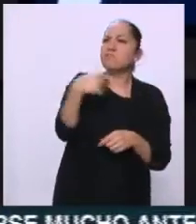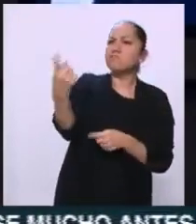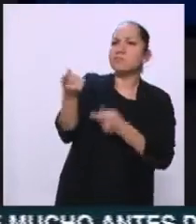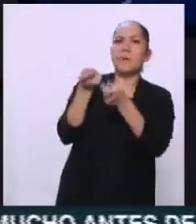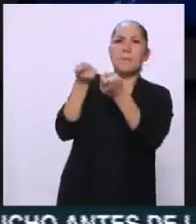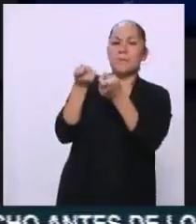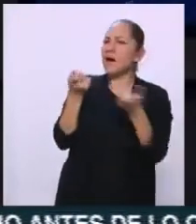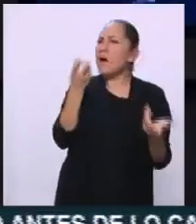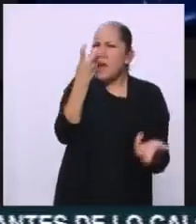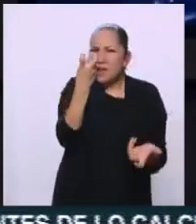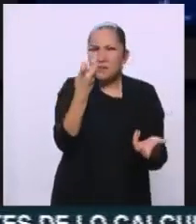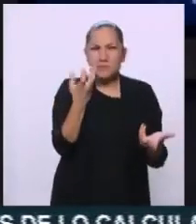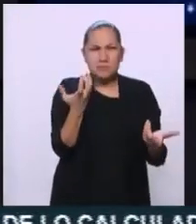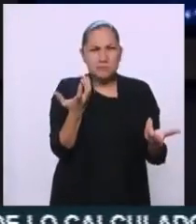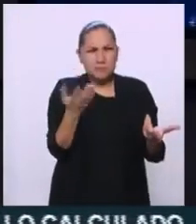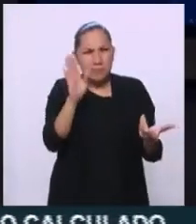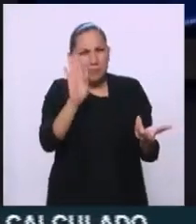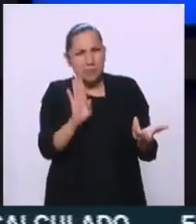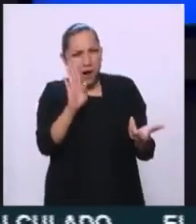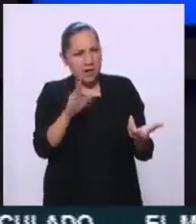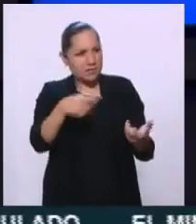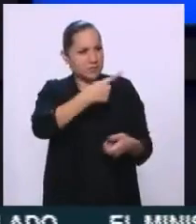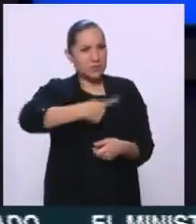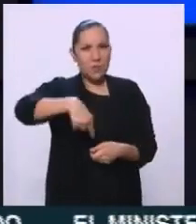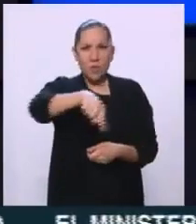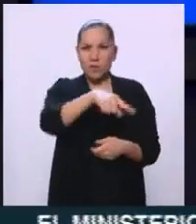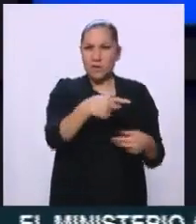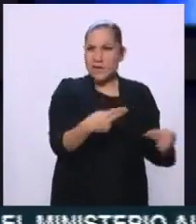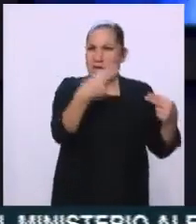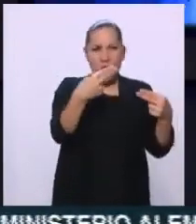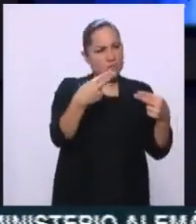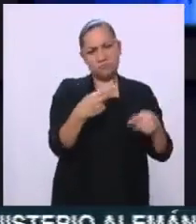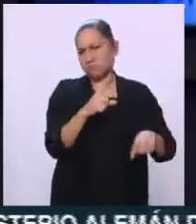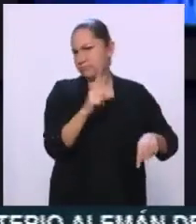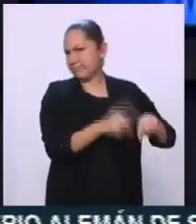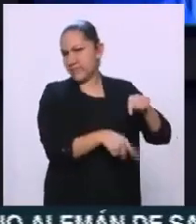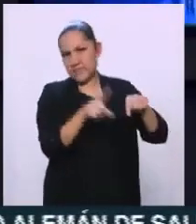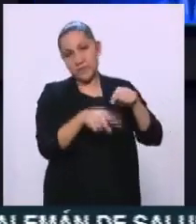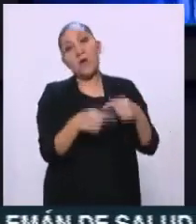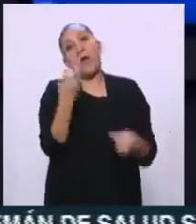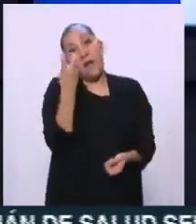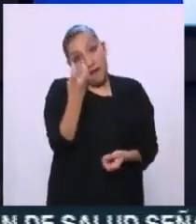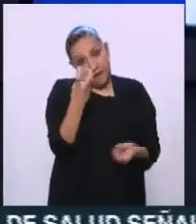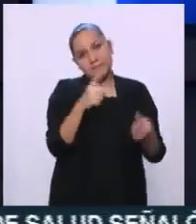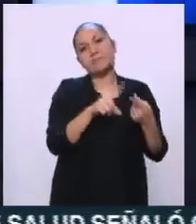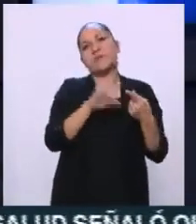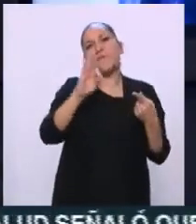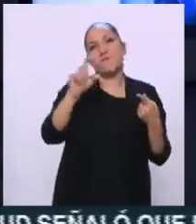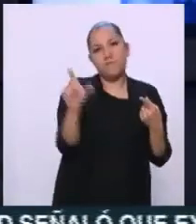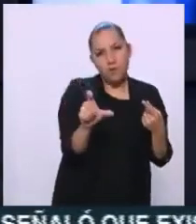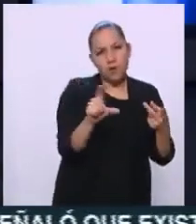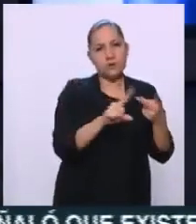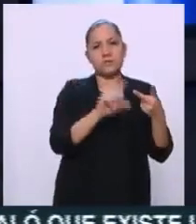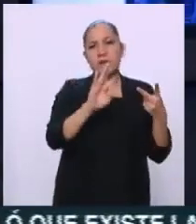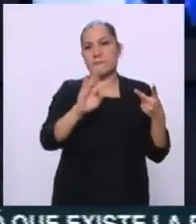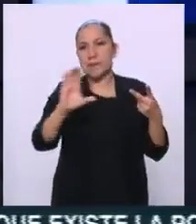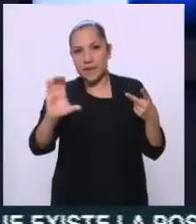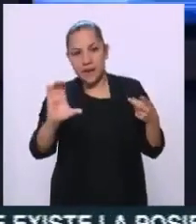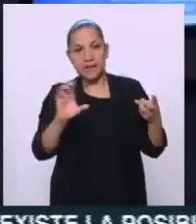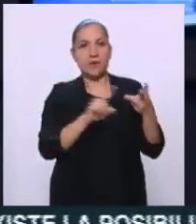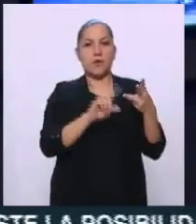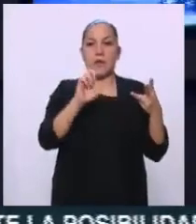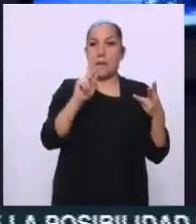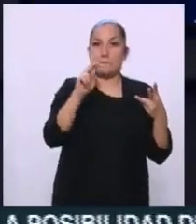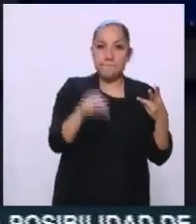furibunda. Y entonces sometían al presidente de la República, sometieron a Fox, sometieron a Calderón, sometieron a Peña Nieto. Bueno, de hecho a Peña Nieto fue